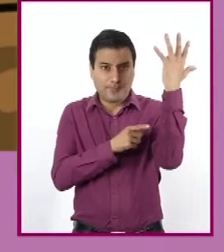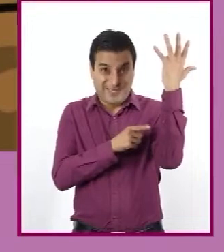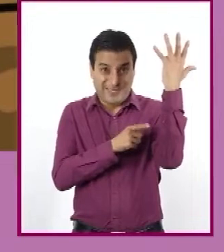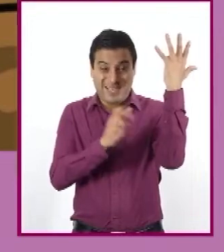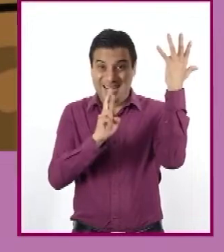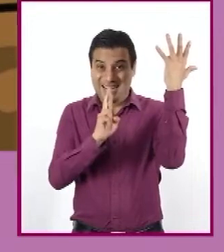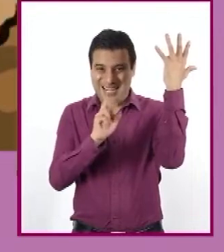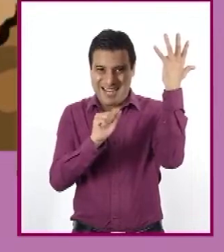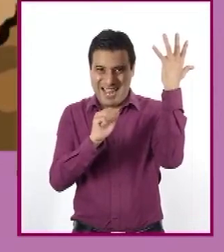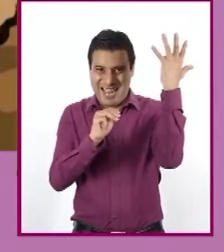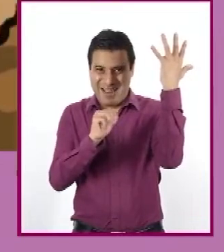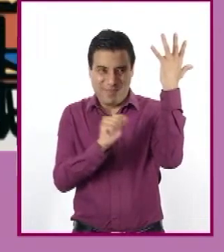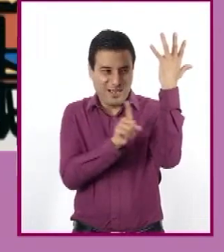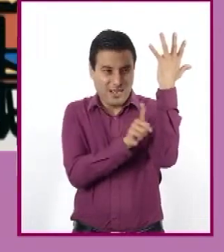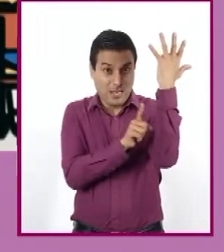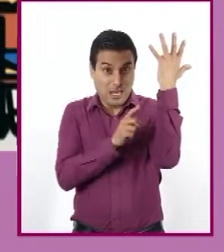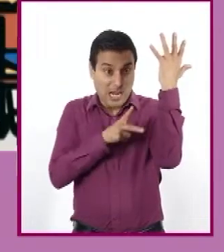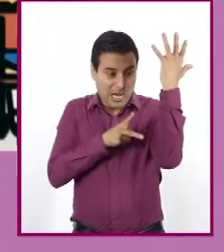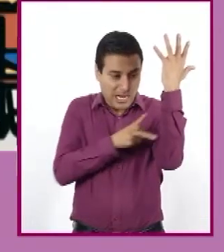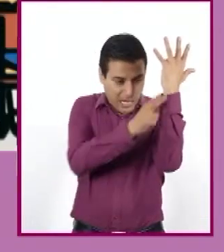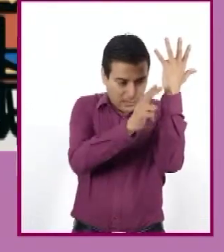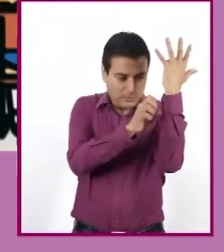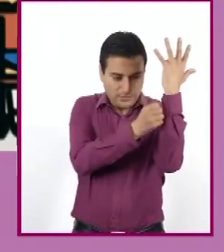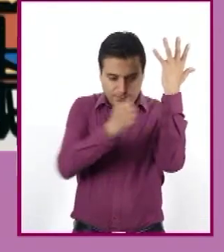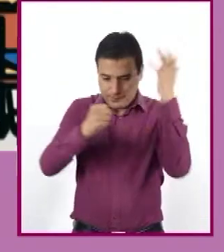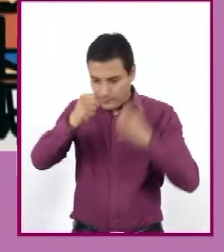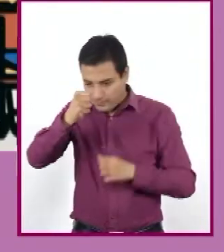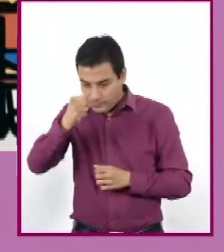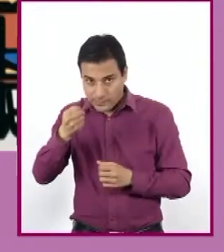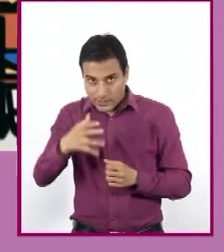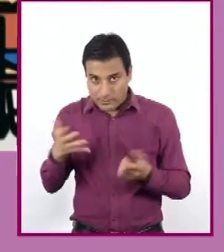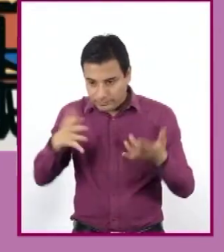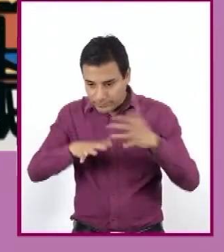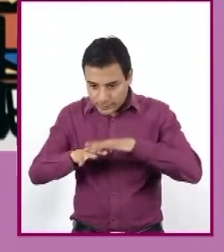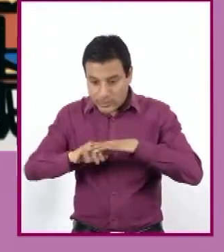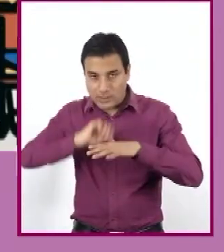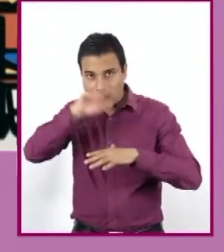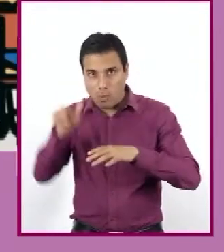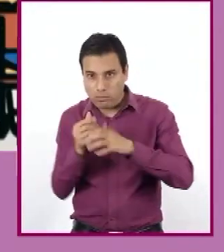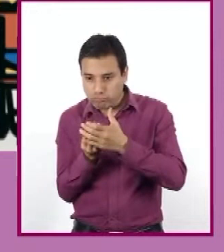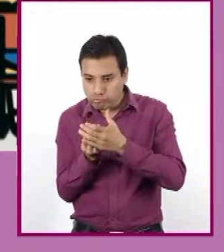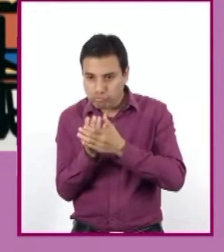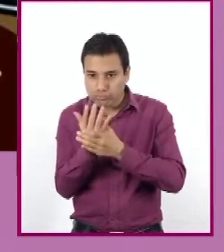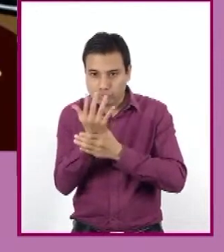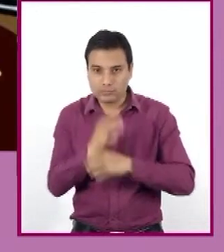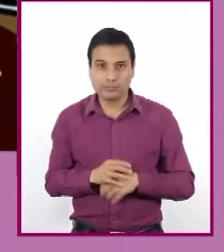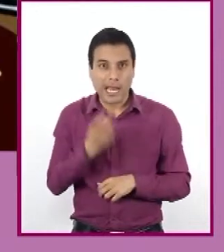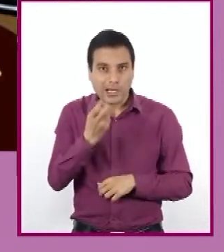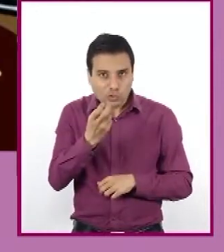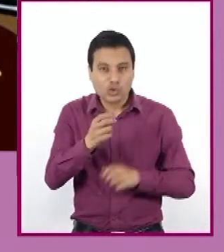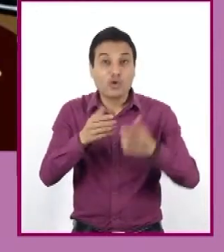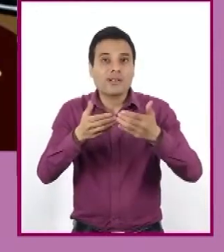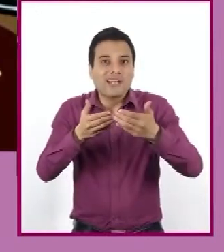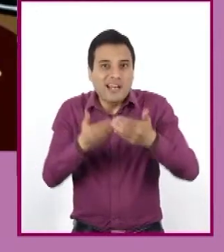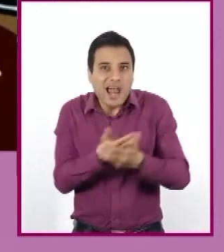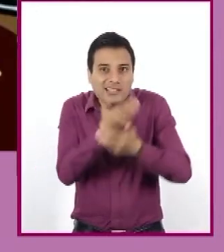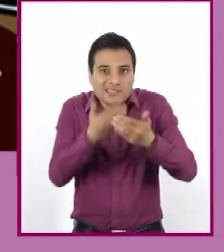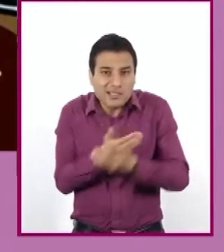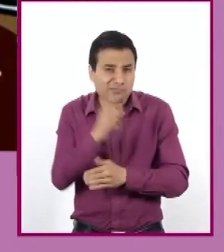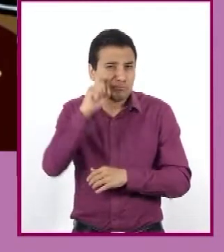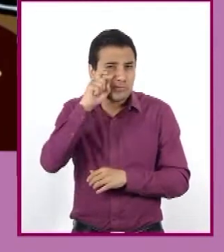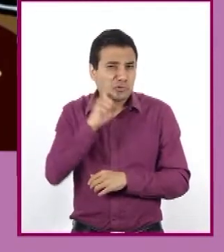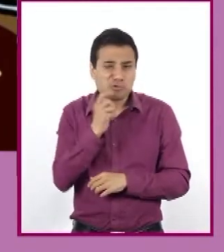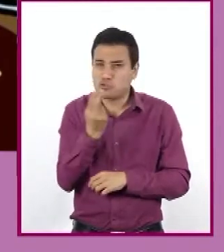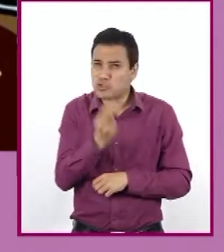rama y la vuelven a plantar. De cualquier forma en la que se realice la reproducción asexual, los hijos conservan la misma